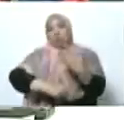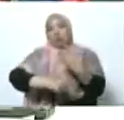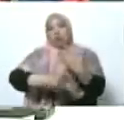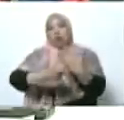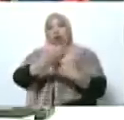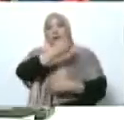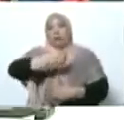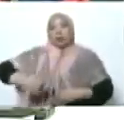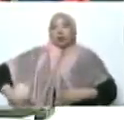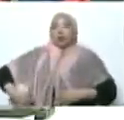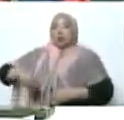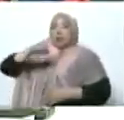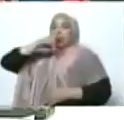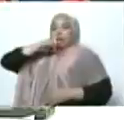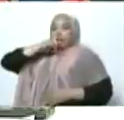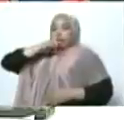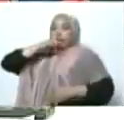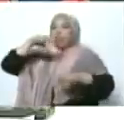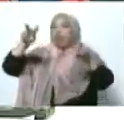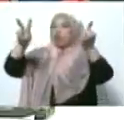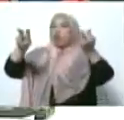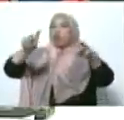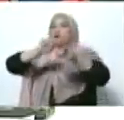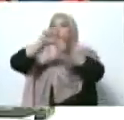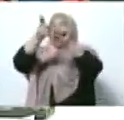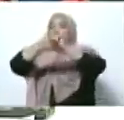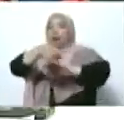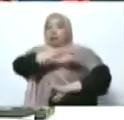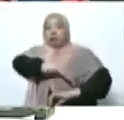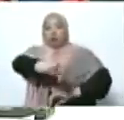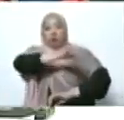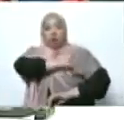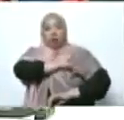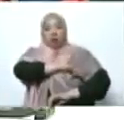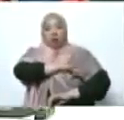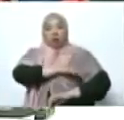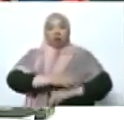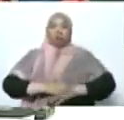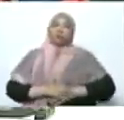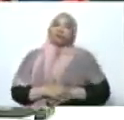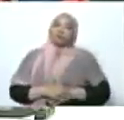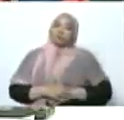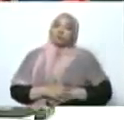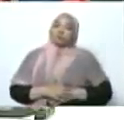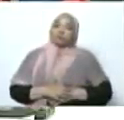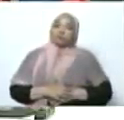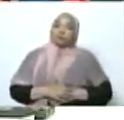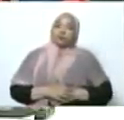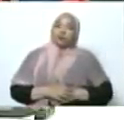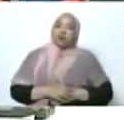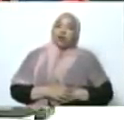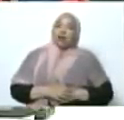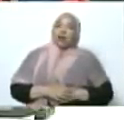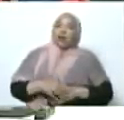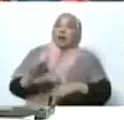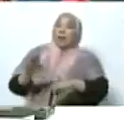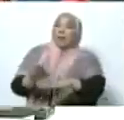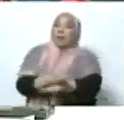Maduro de la nueva época de transición al socialismo. Yo le he dicho que la tarea fundamental de